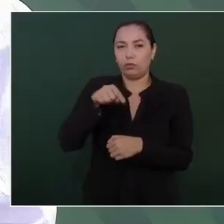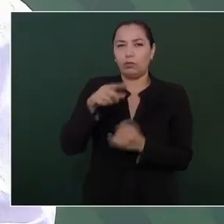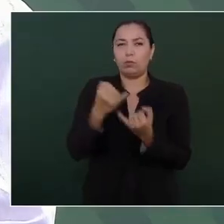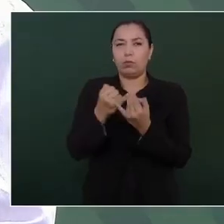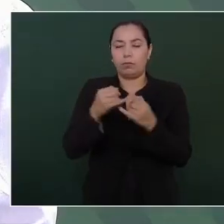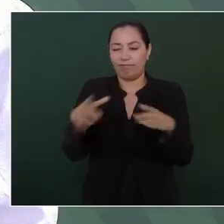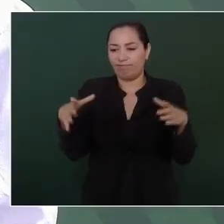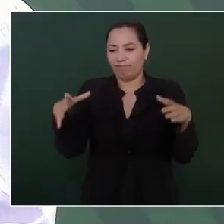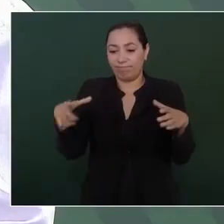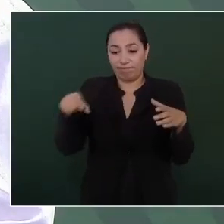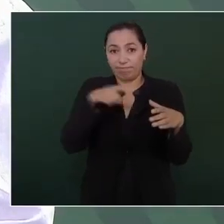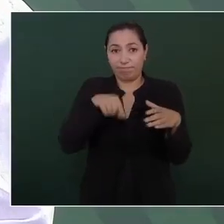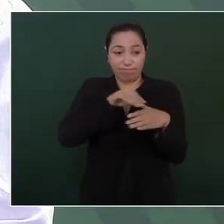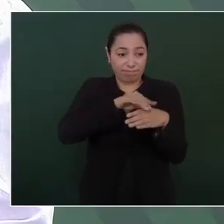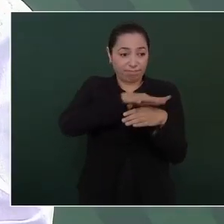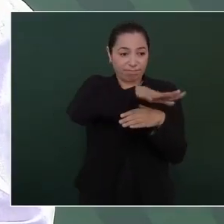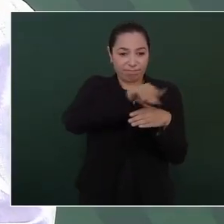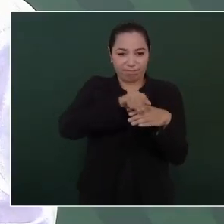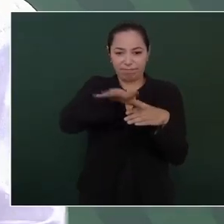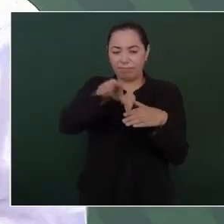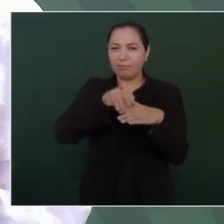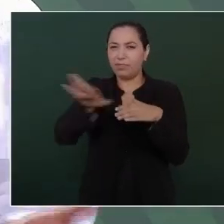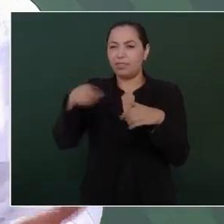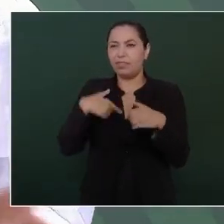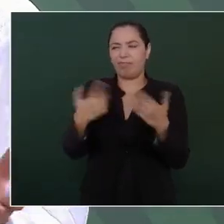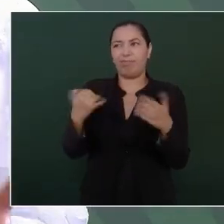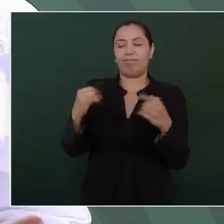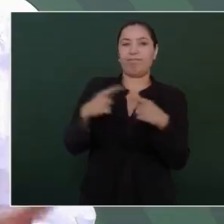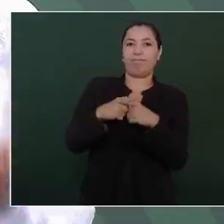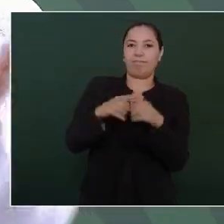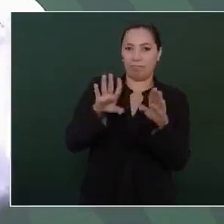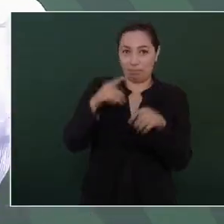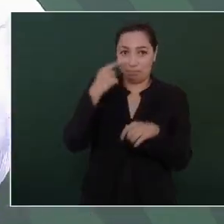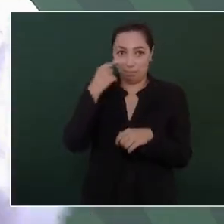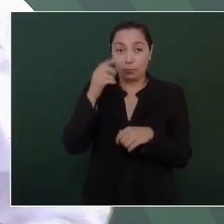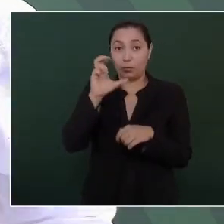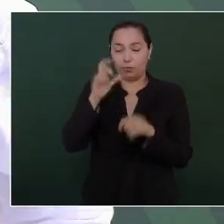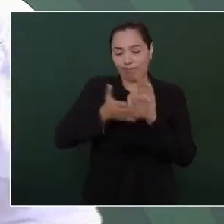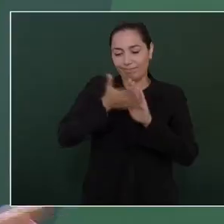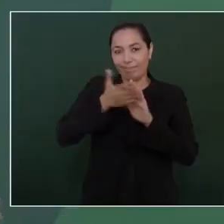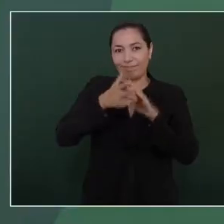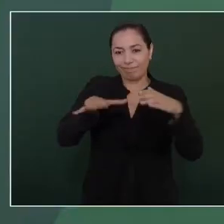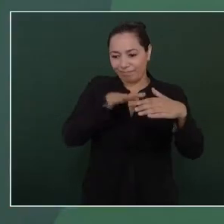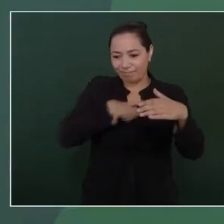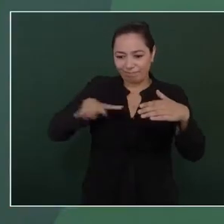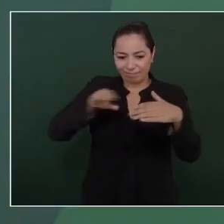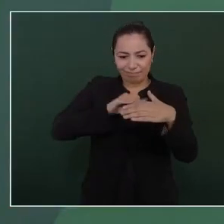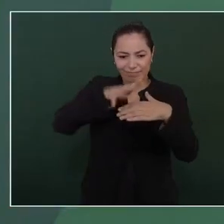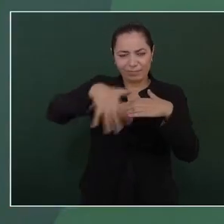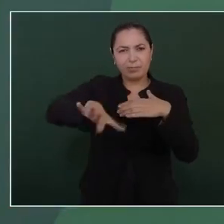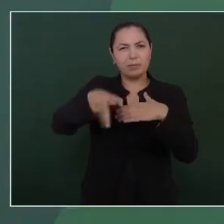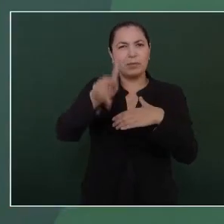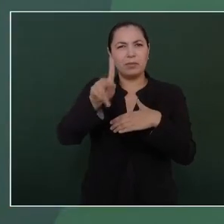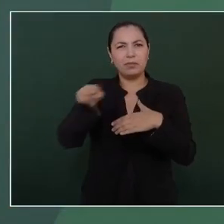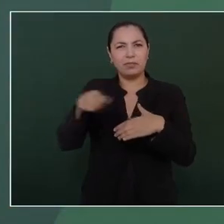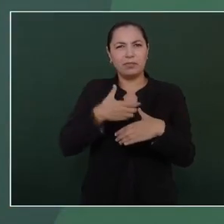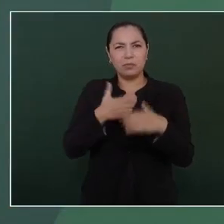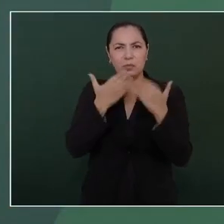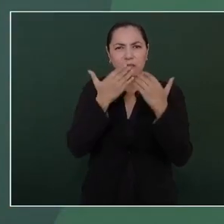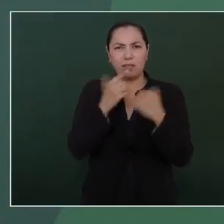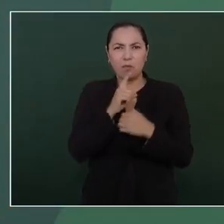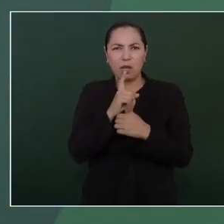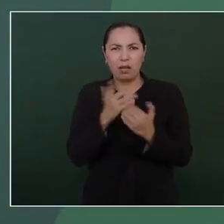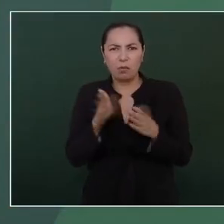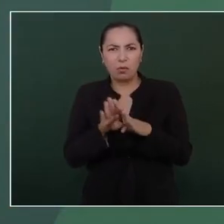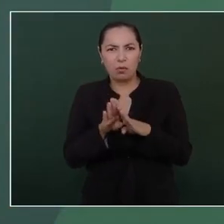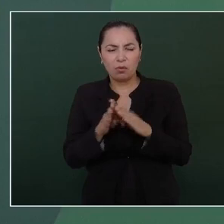paradojas, contradicciones. Se hizo la presa, pero Concordia no tiene agua, entonces